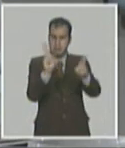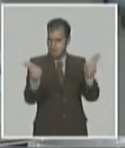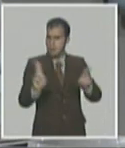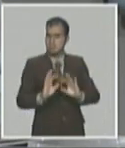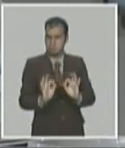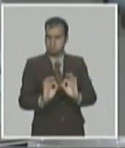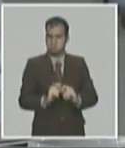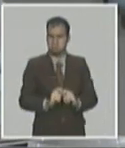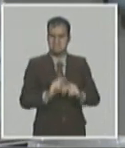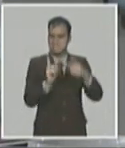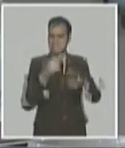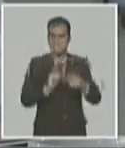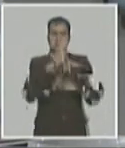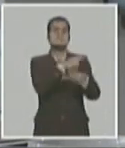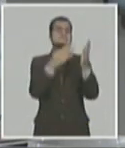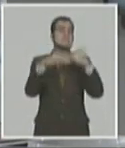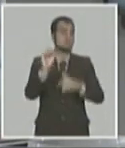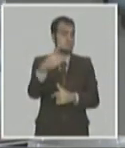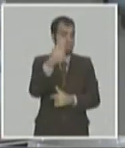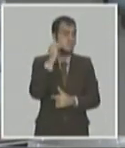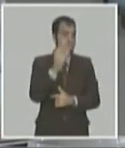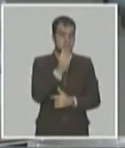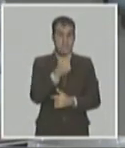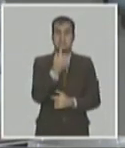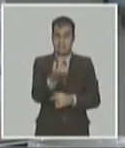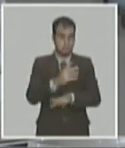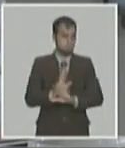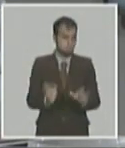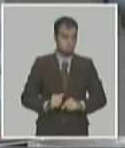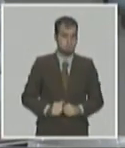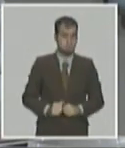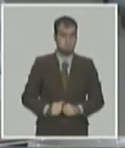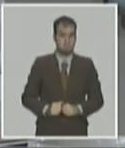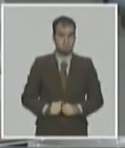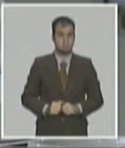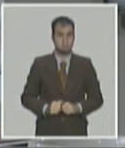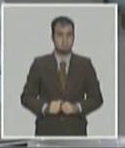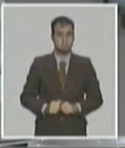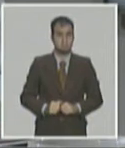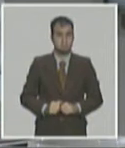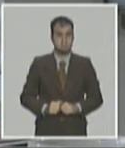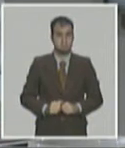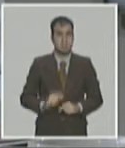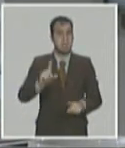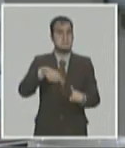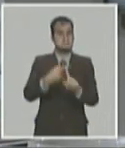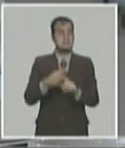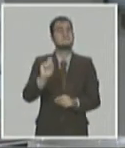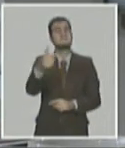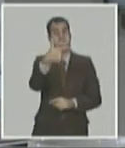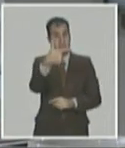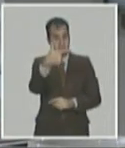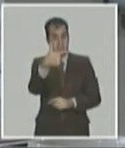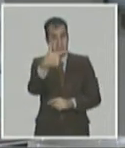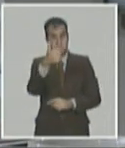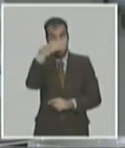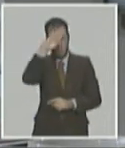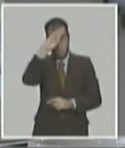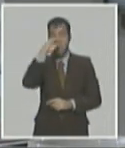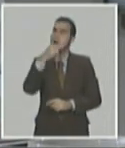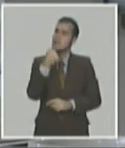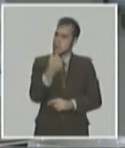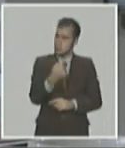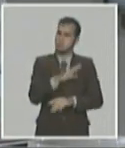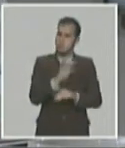primer ministro, la atención que le viene dando a este asunto el vicepresidente de la República, nosotros creemos que podemos